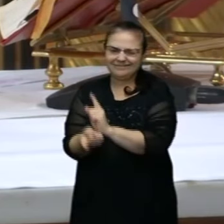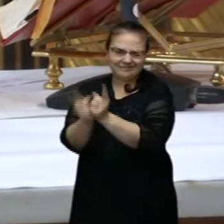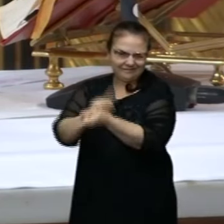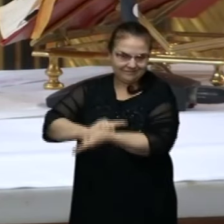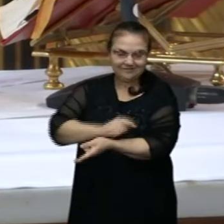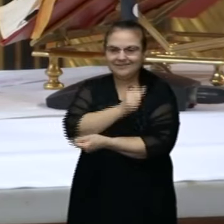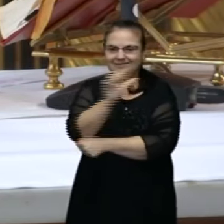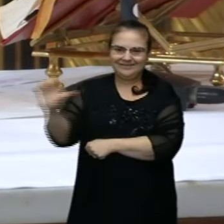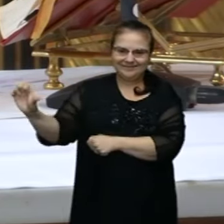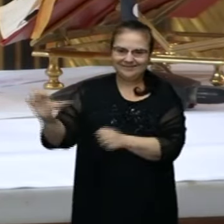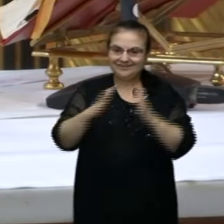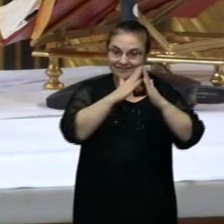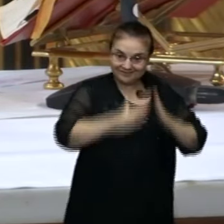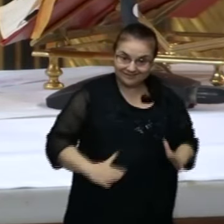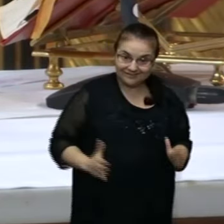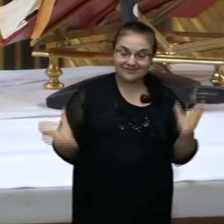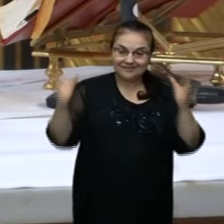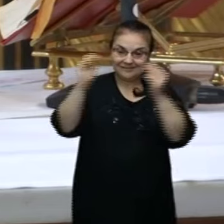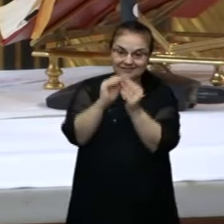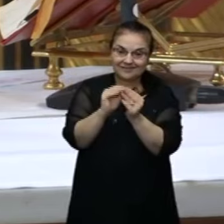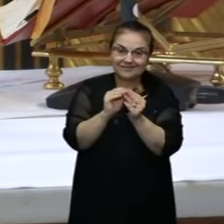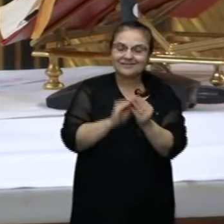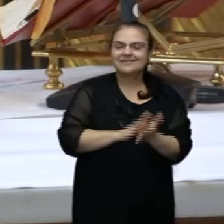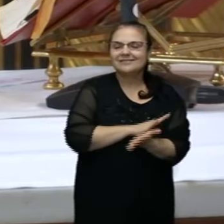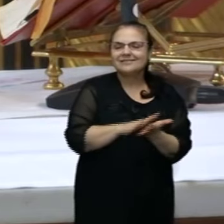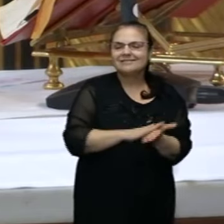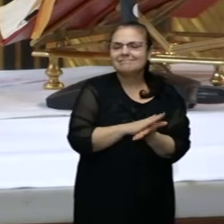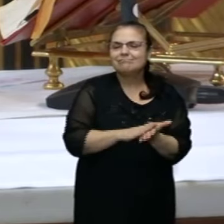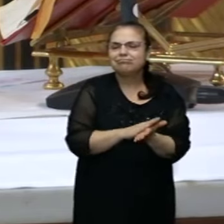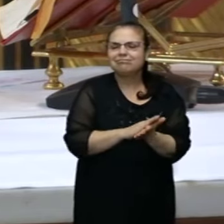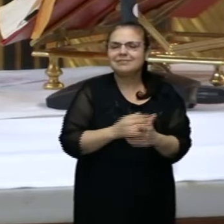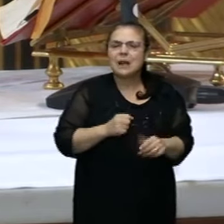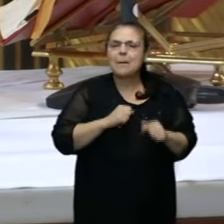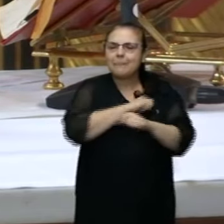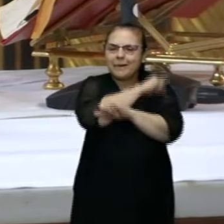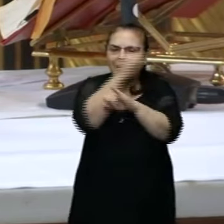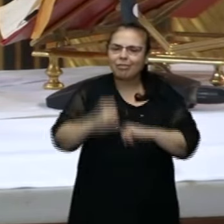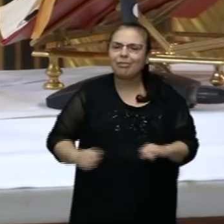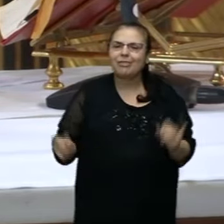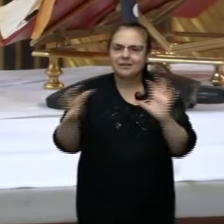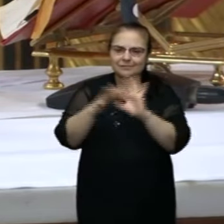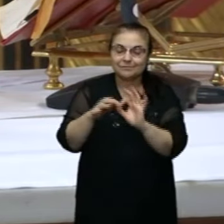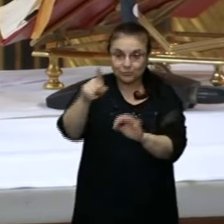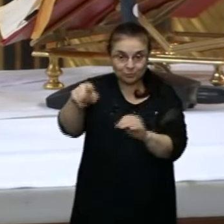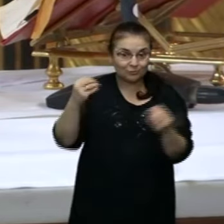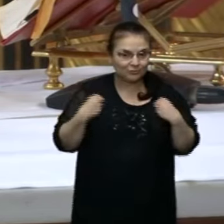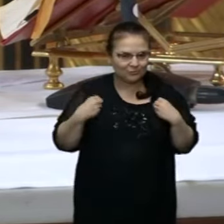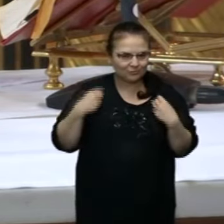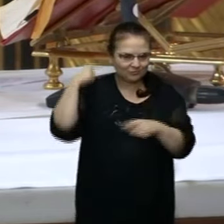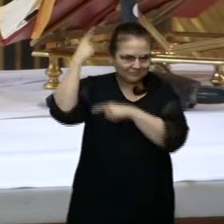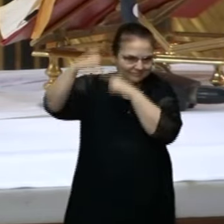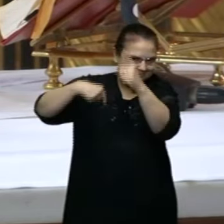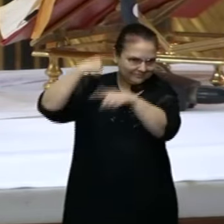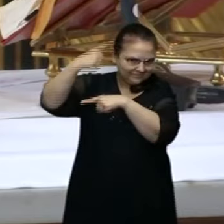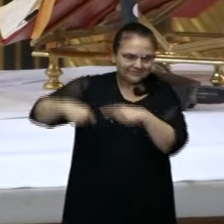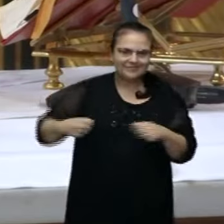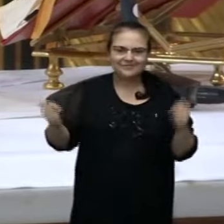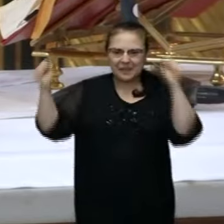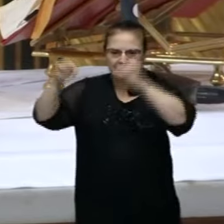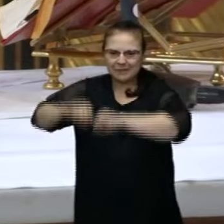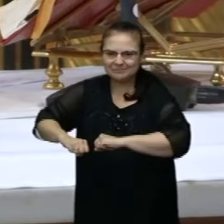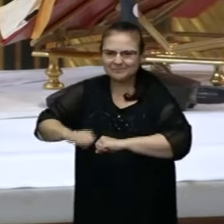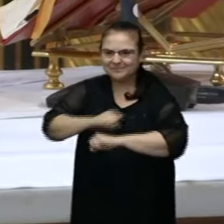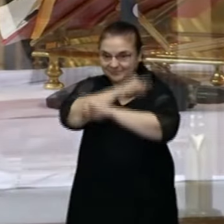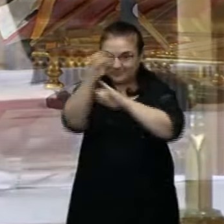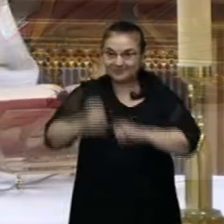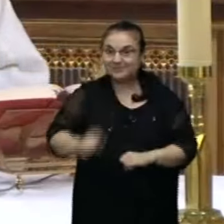tu Iglesia, y conforme a tu palabra concédele la paz y la unidad. Tú que vives y reinas por los siglos de los siglos. Amén.